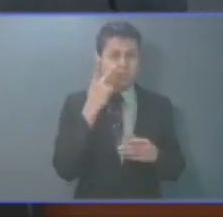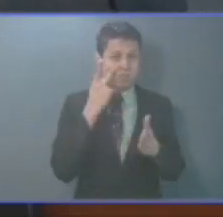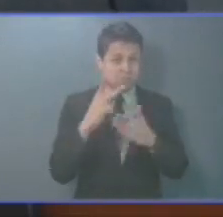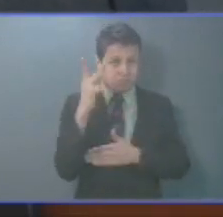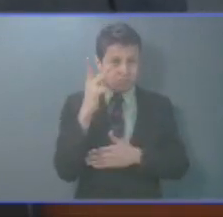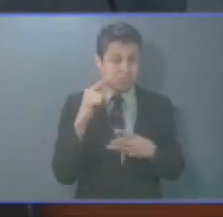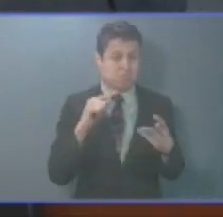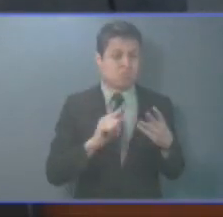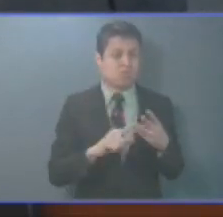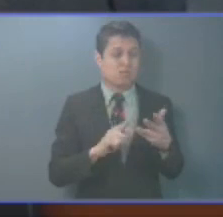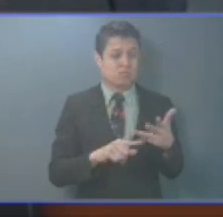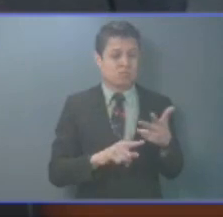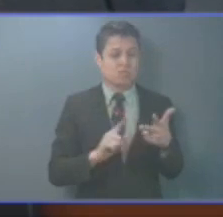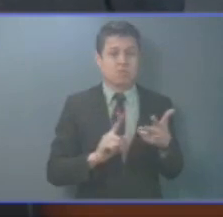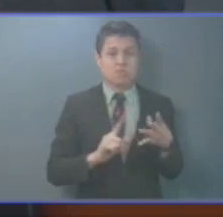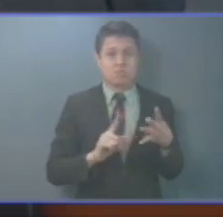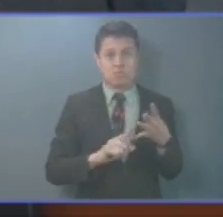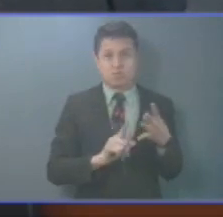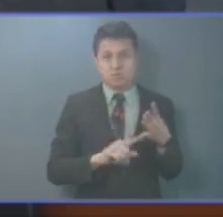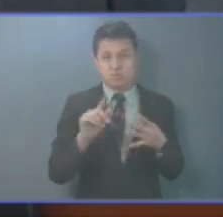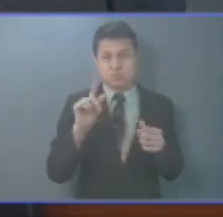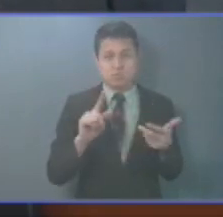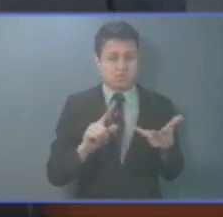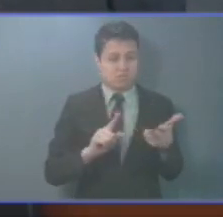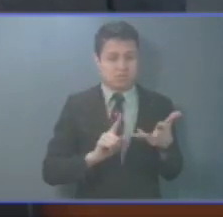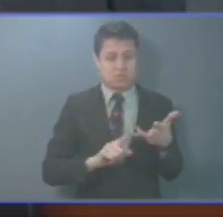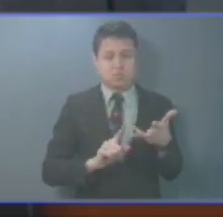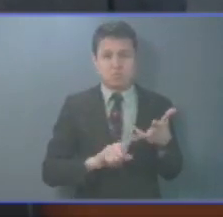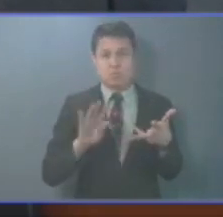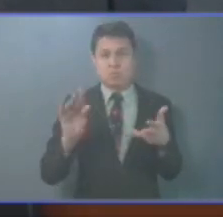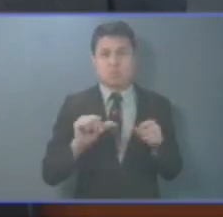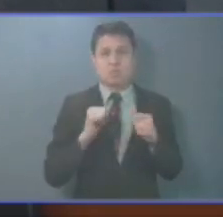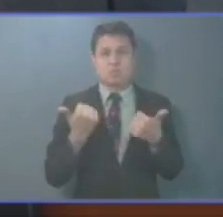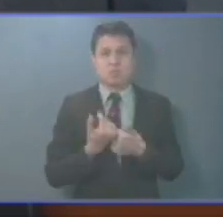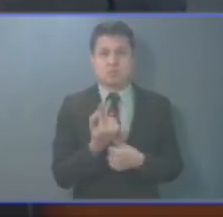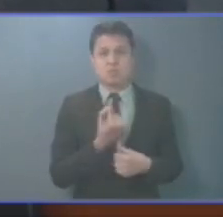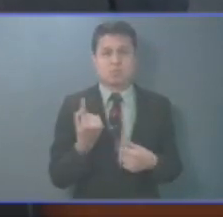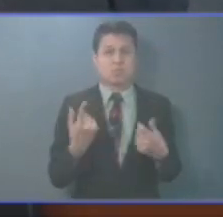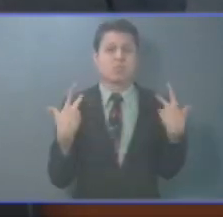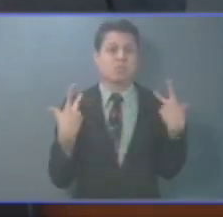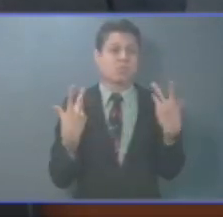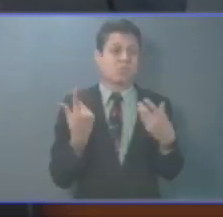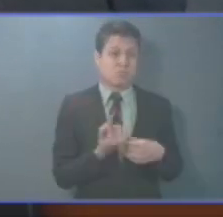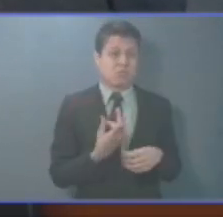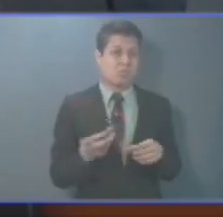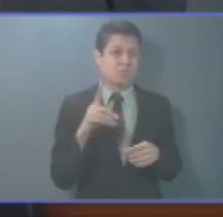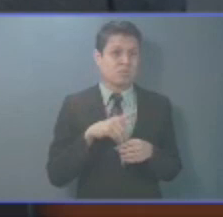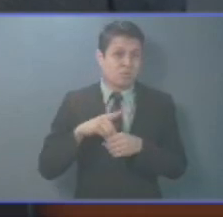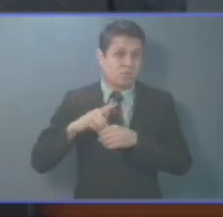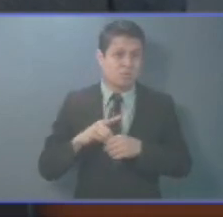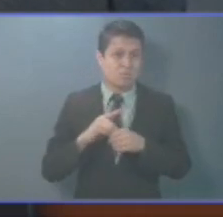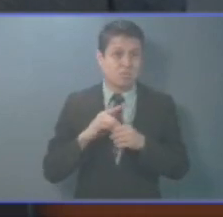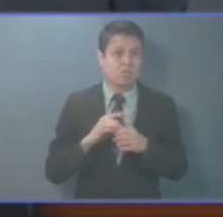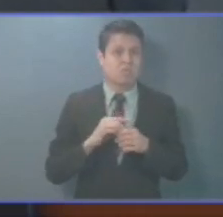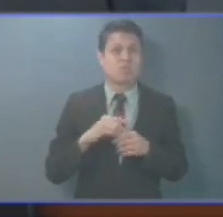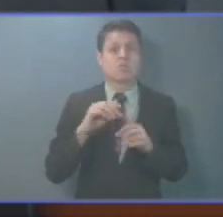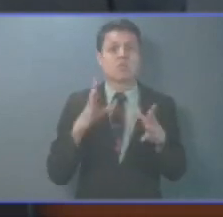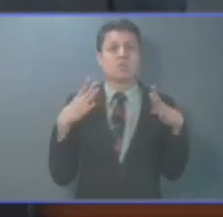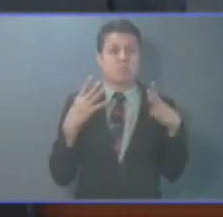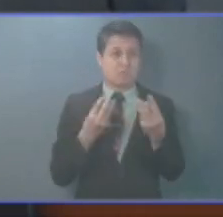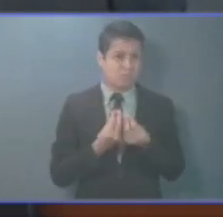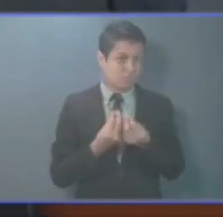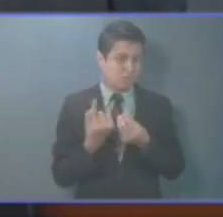visual. 4. Asociaciones de personas con discapacidad psicosocial o mental. En el caso de la inexistencia de estas,